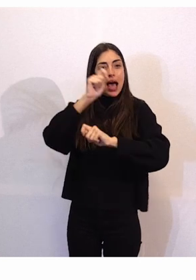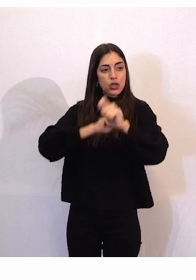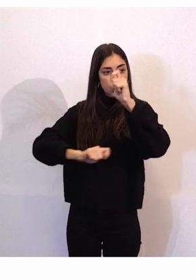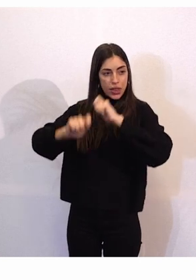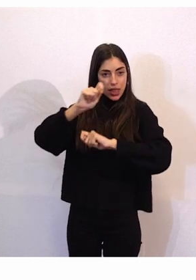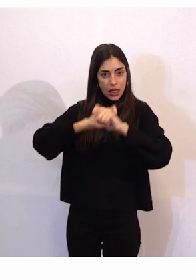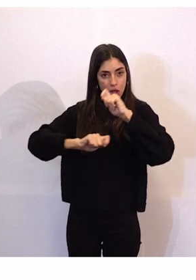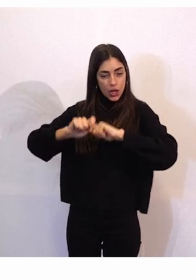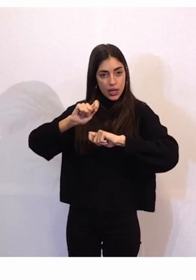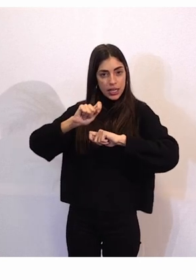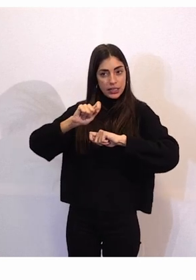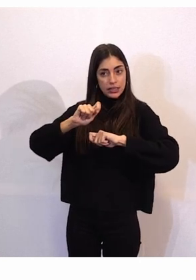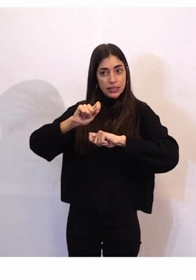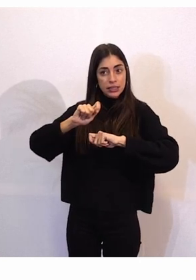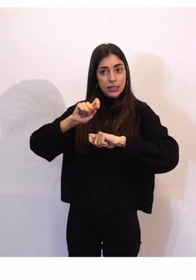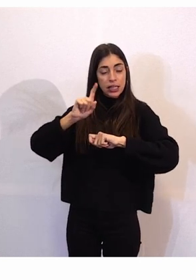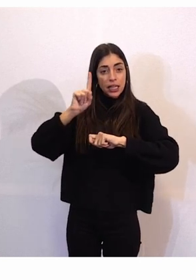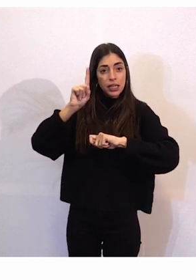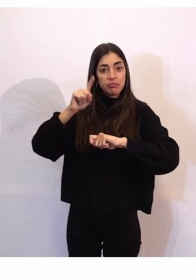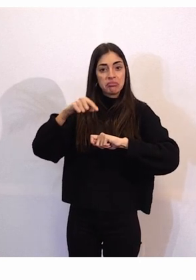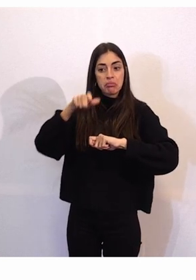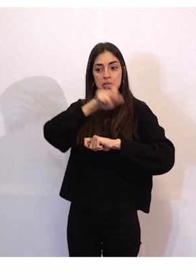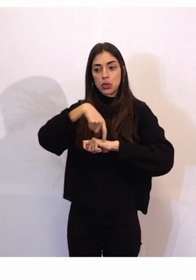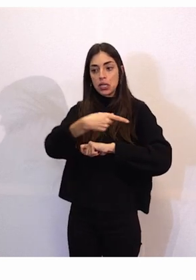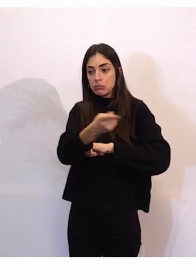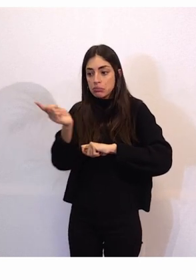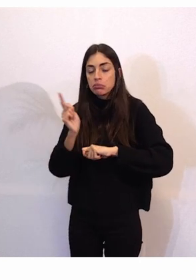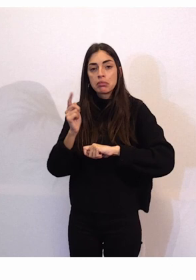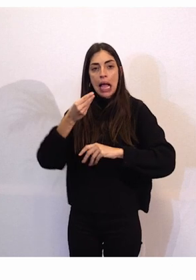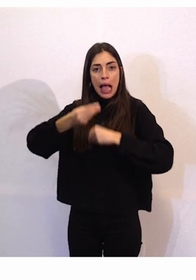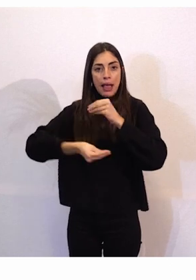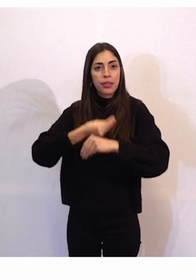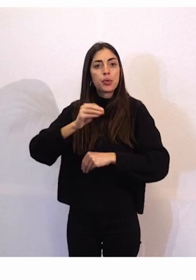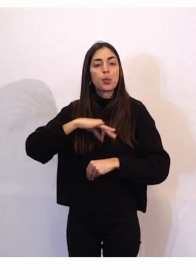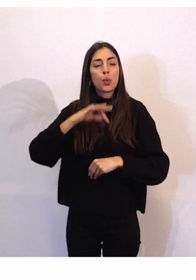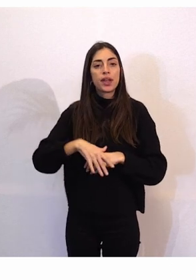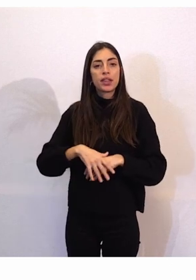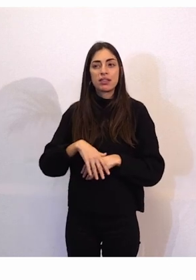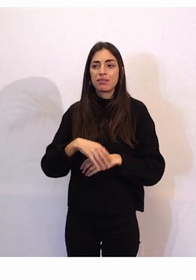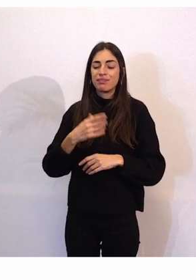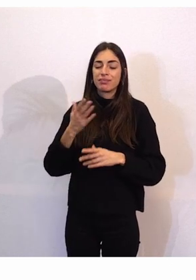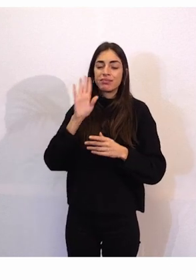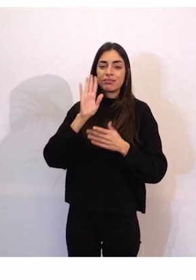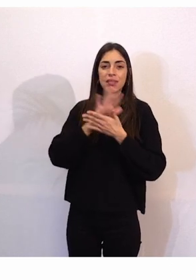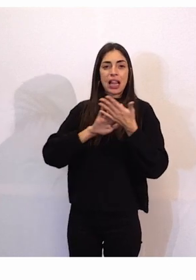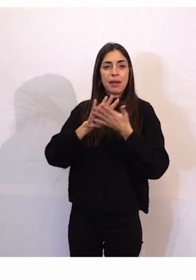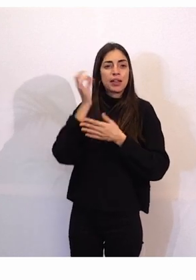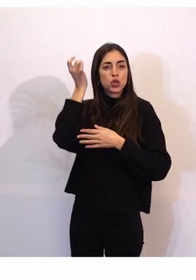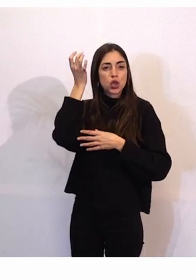luego los demás podemos hacer muchísimo. Pues eso que te comentaba de esa tontería de que